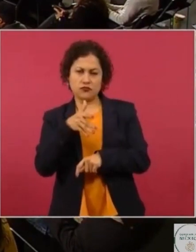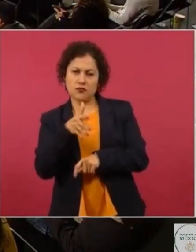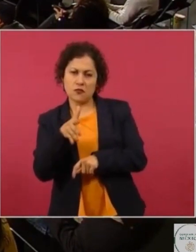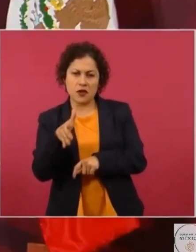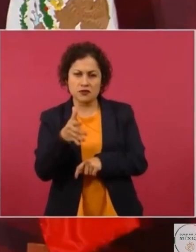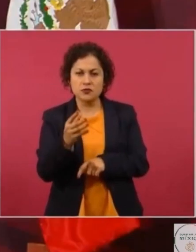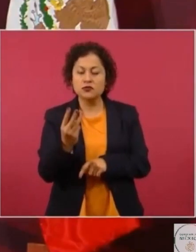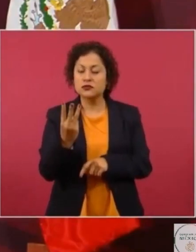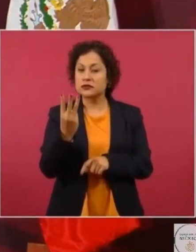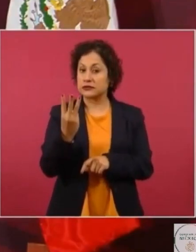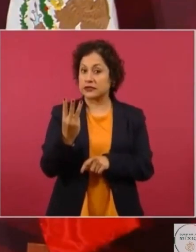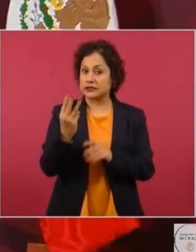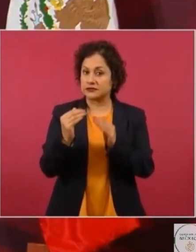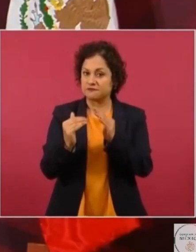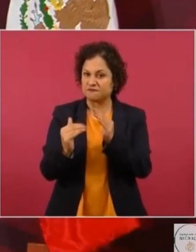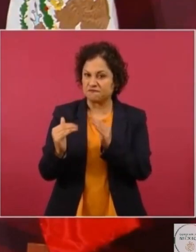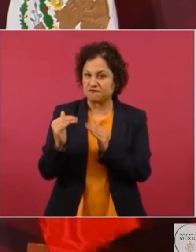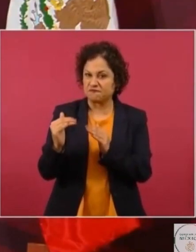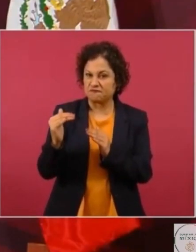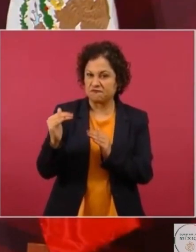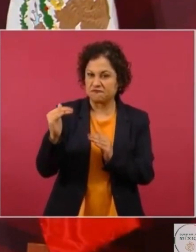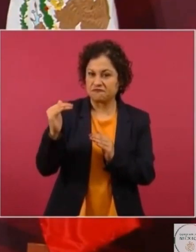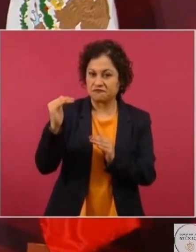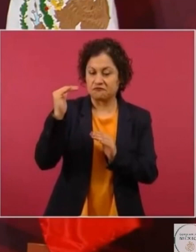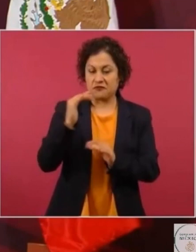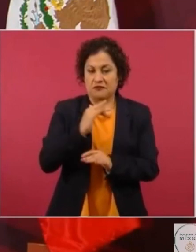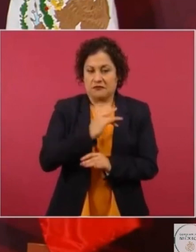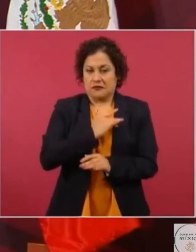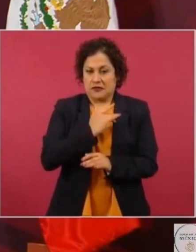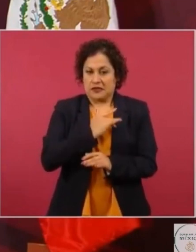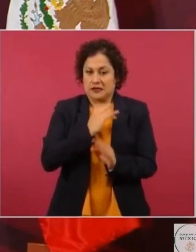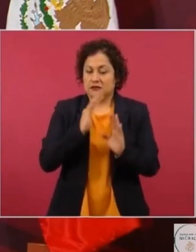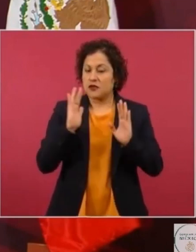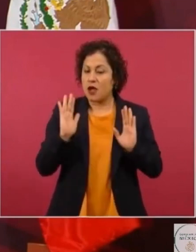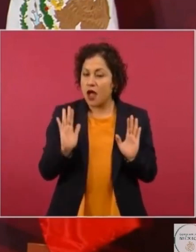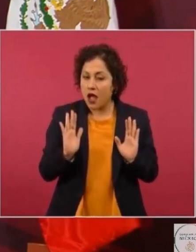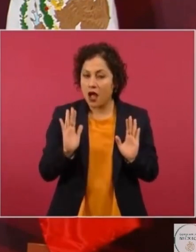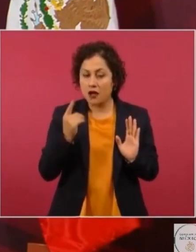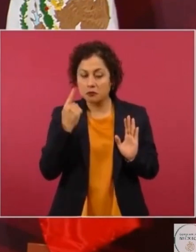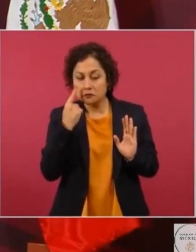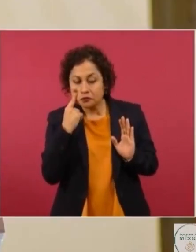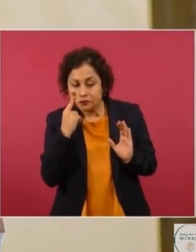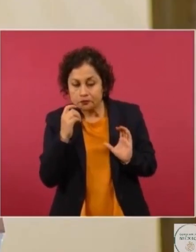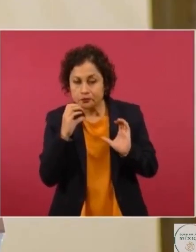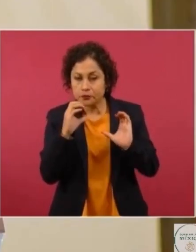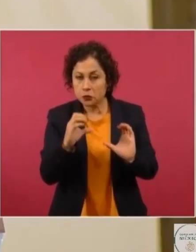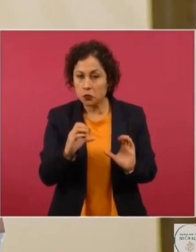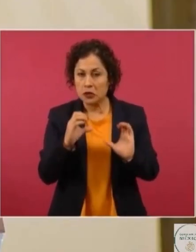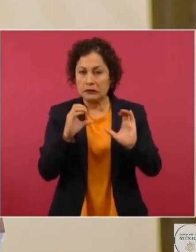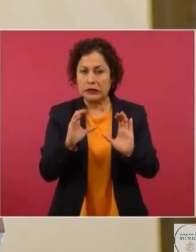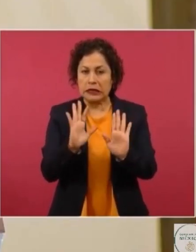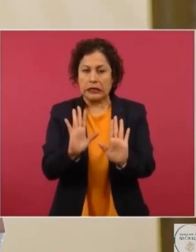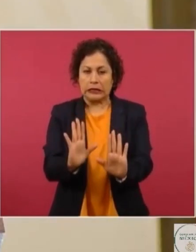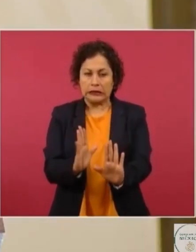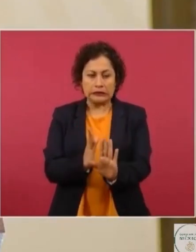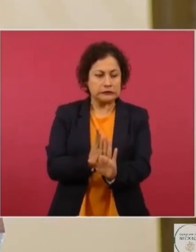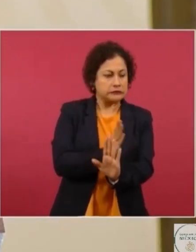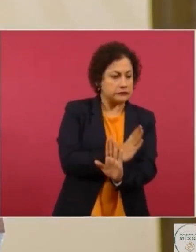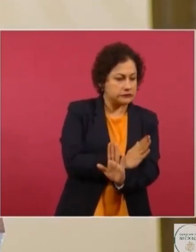de manera conservadora. Solo en esto, somos conservadores.